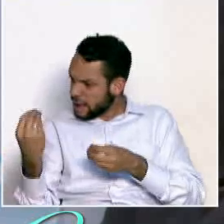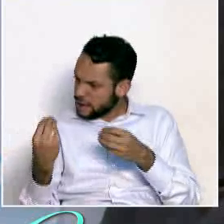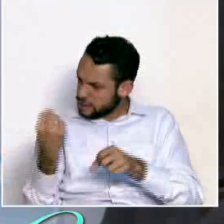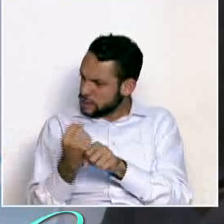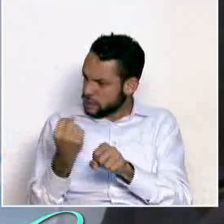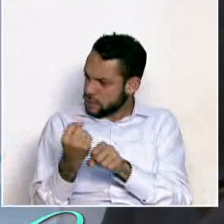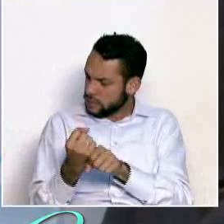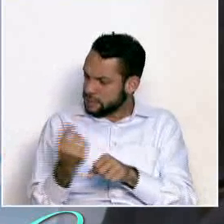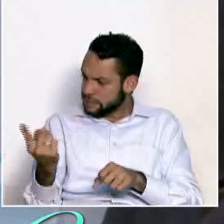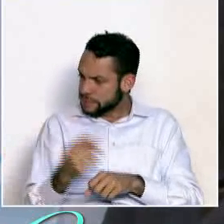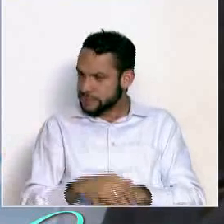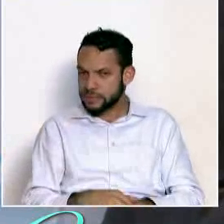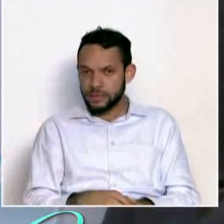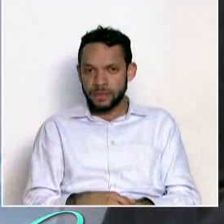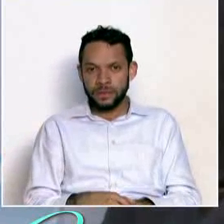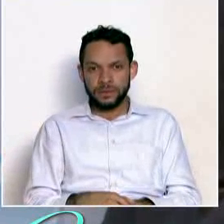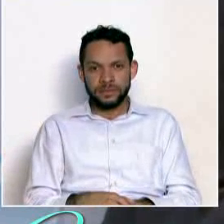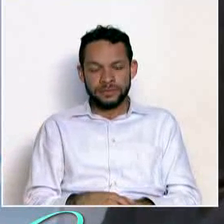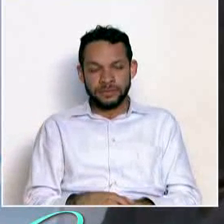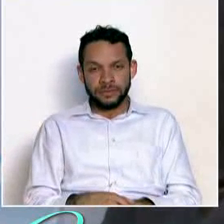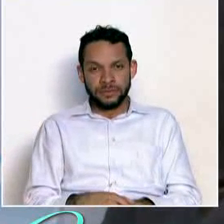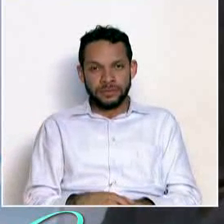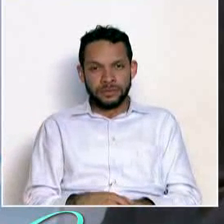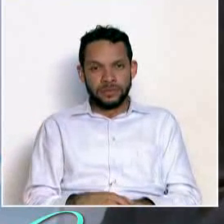¿Qué haces?